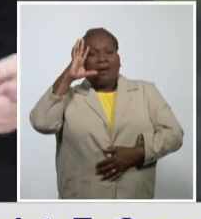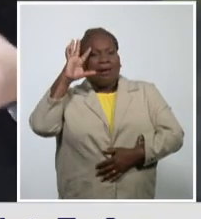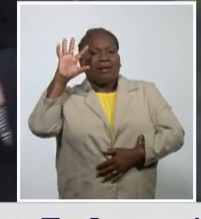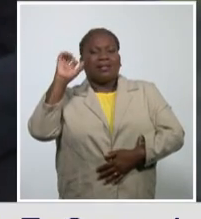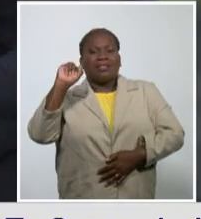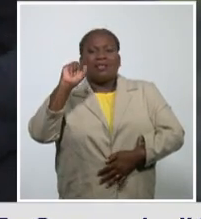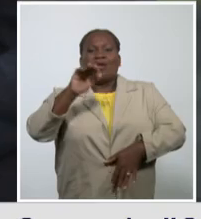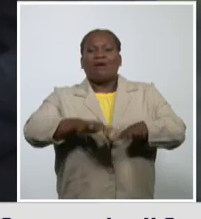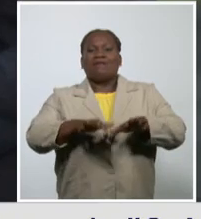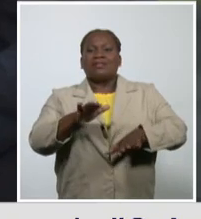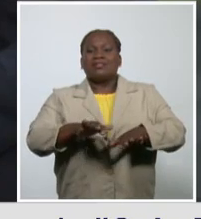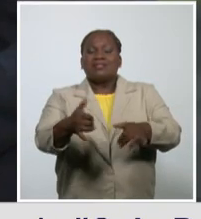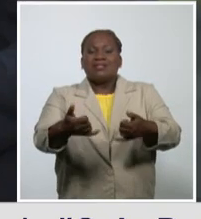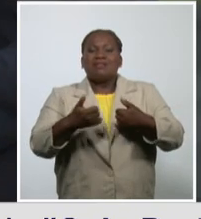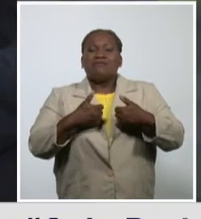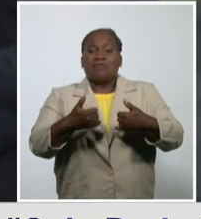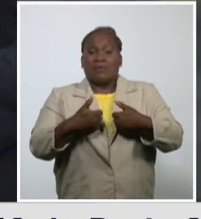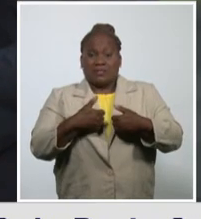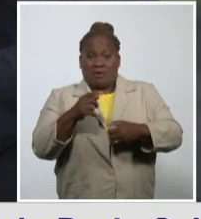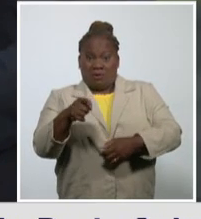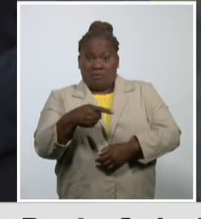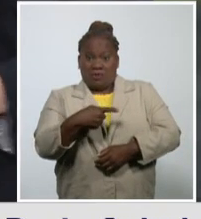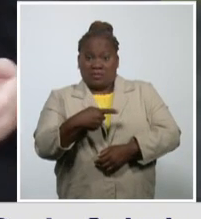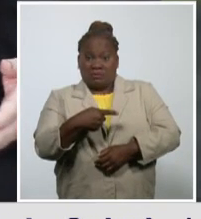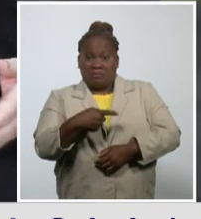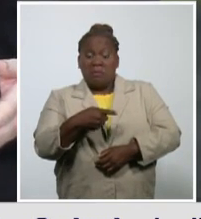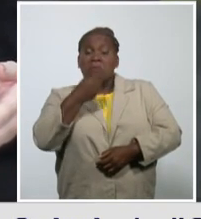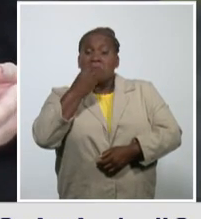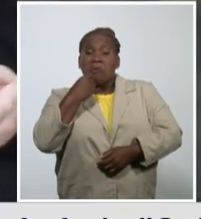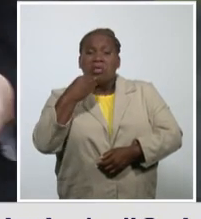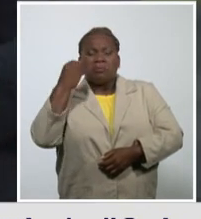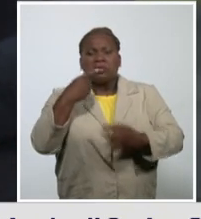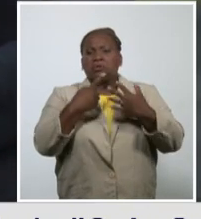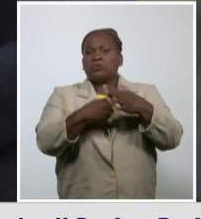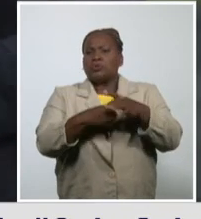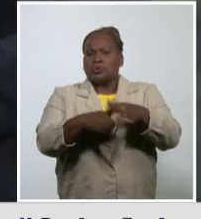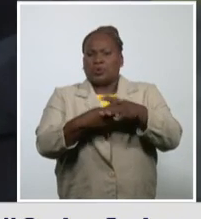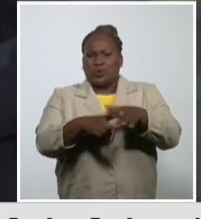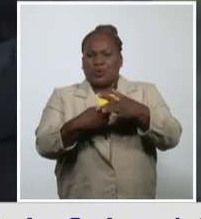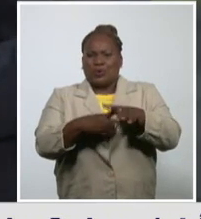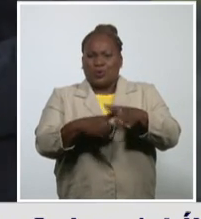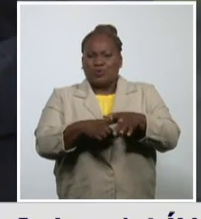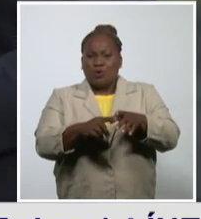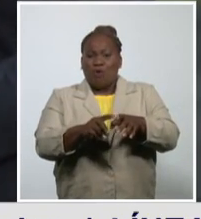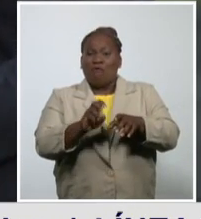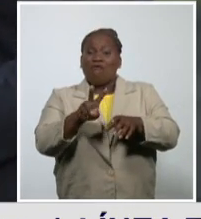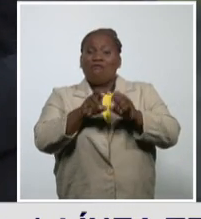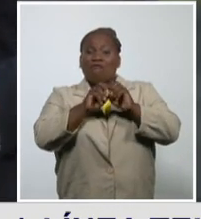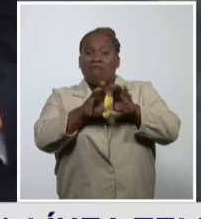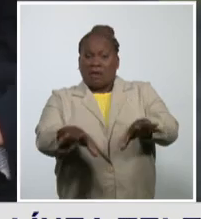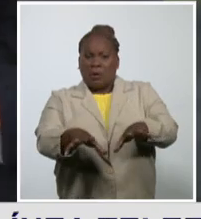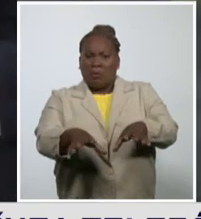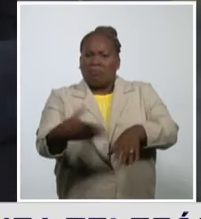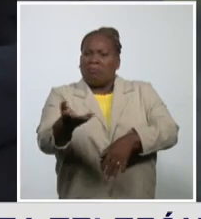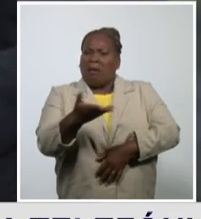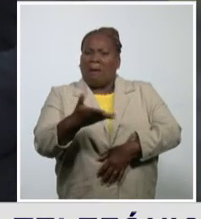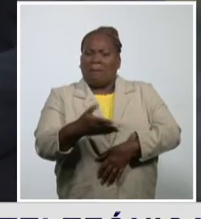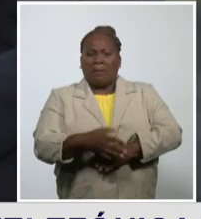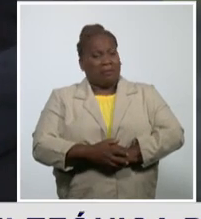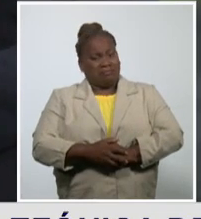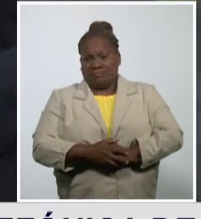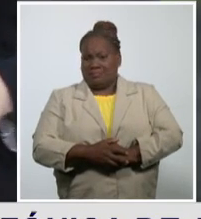ocasiones informaciones como esa, pudiera pensarse que la solución de la pandemia está a punto de llegar. Sin embargo, más allá